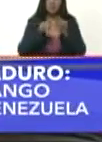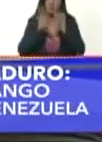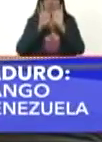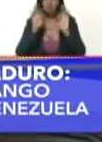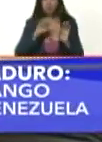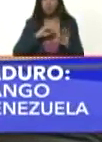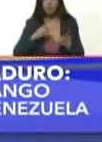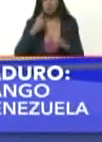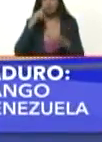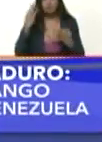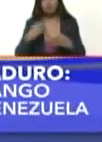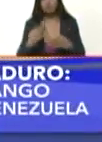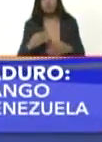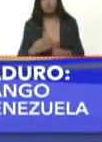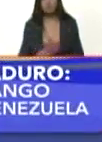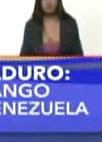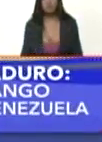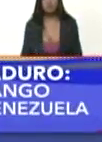de nuestros oficiales